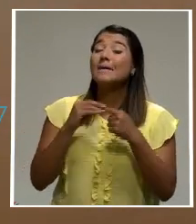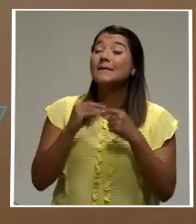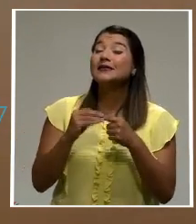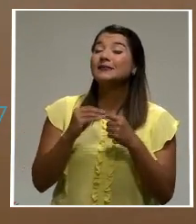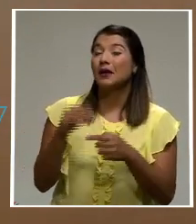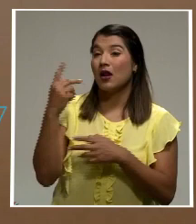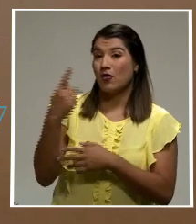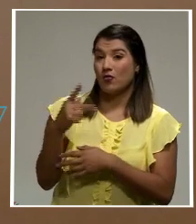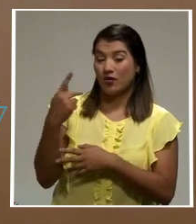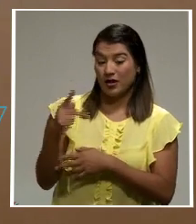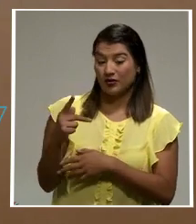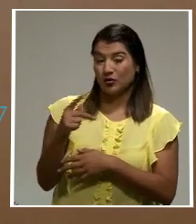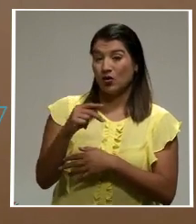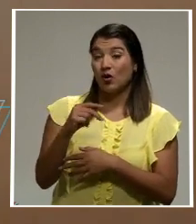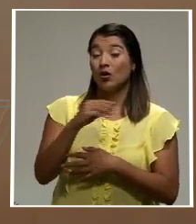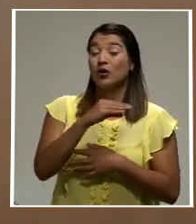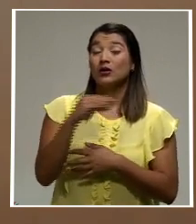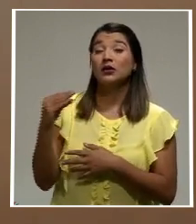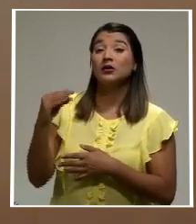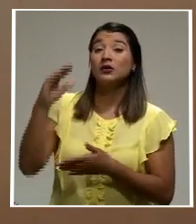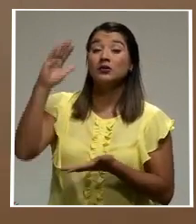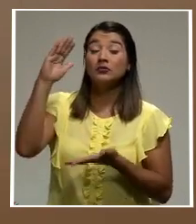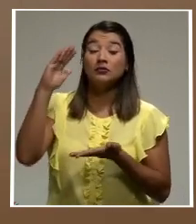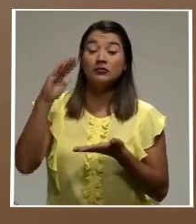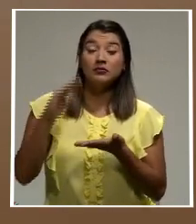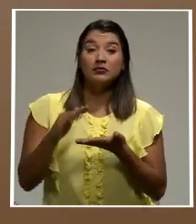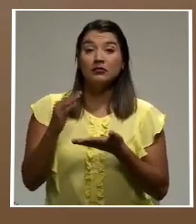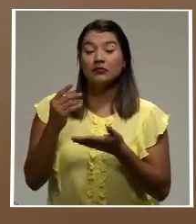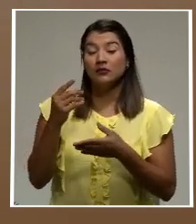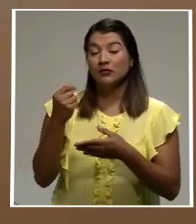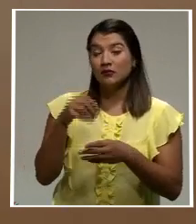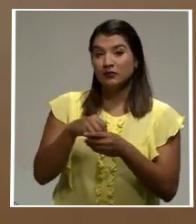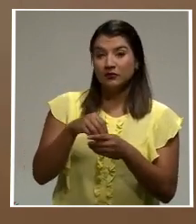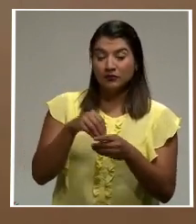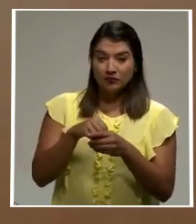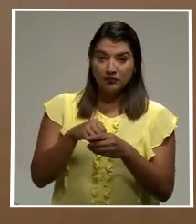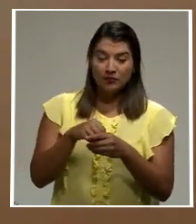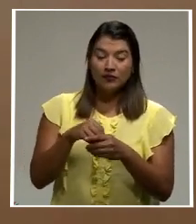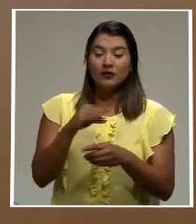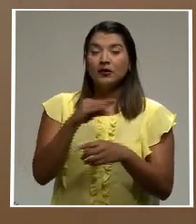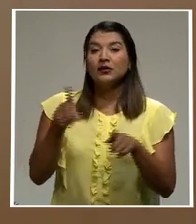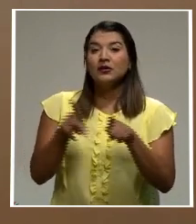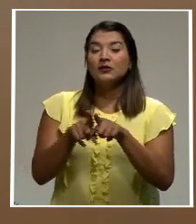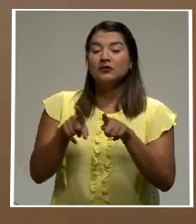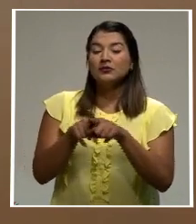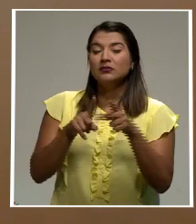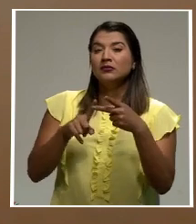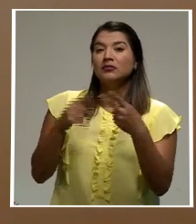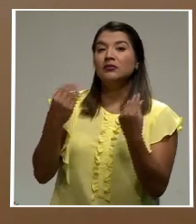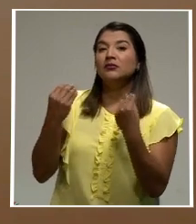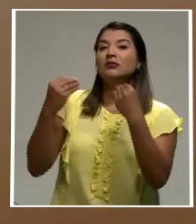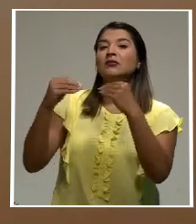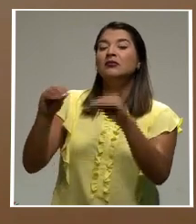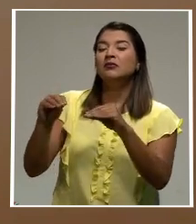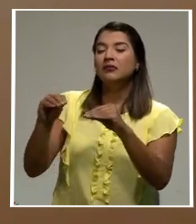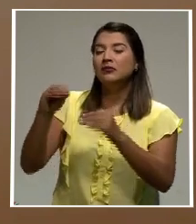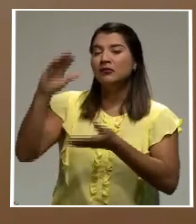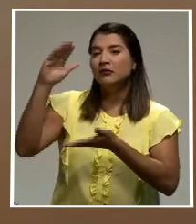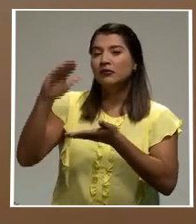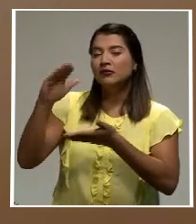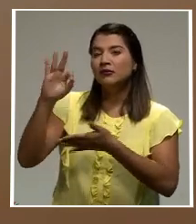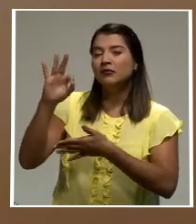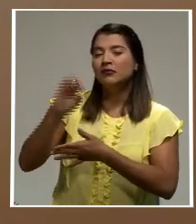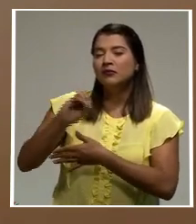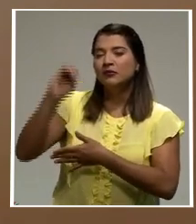la reducción de los ingresos con un 91%, seguido de la reducción de ventas con un 90%, la disminución de la